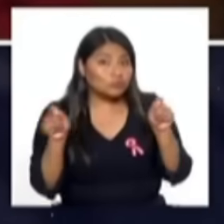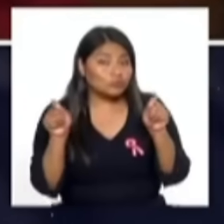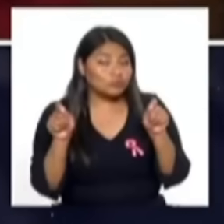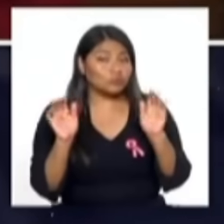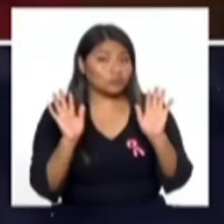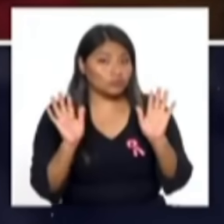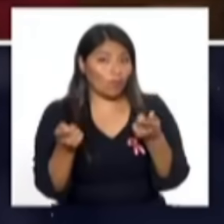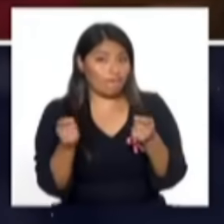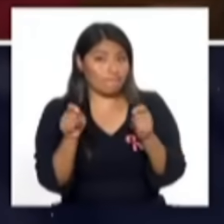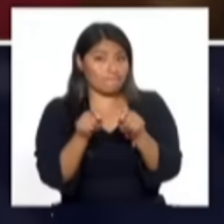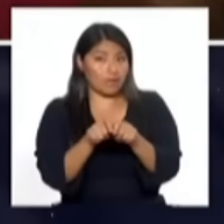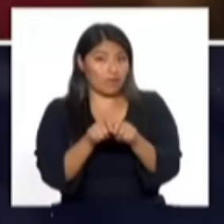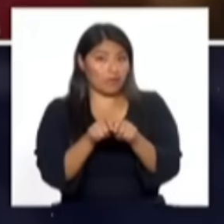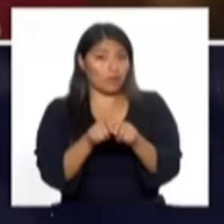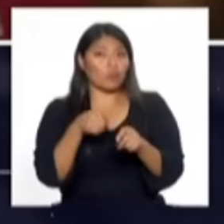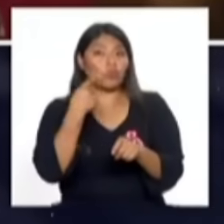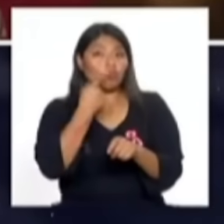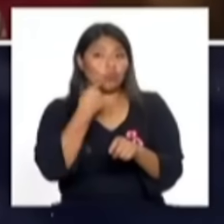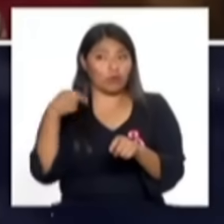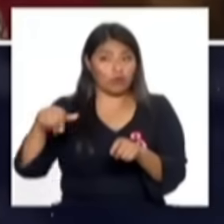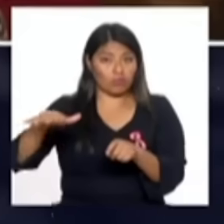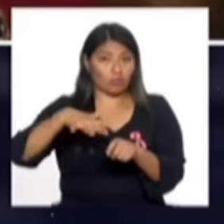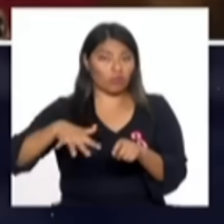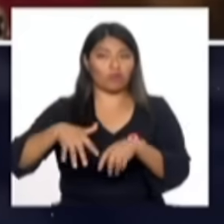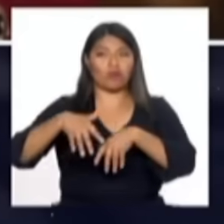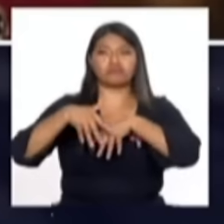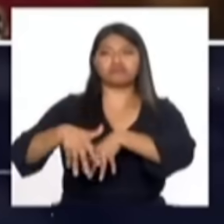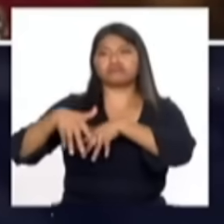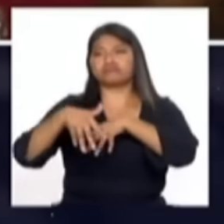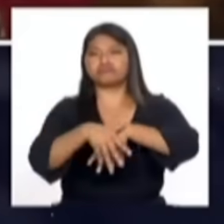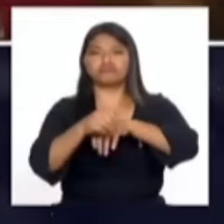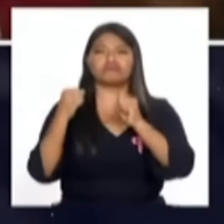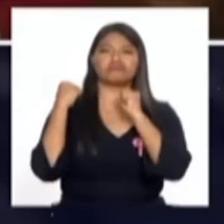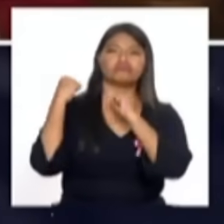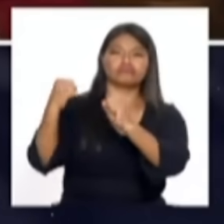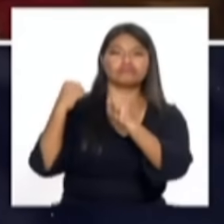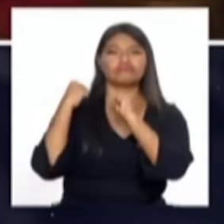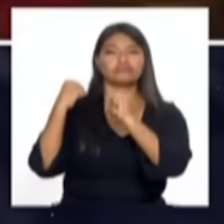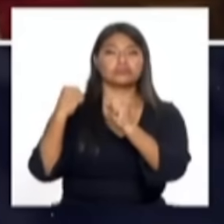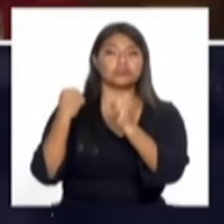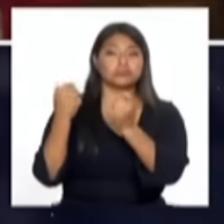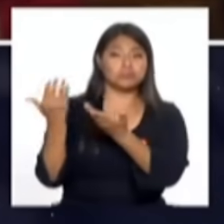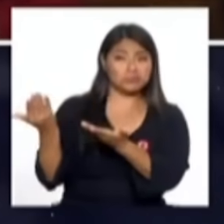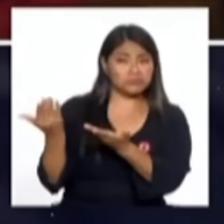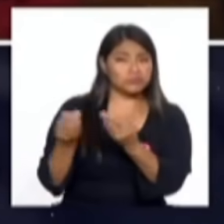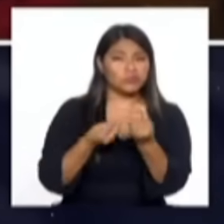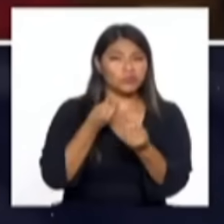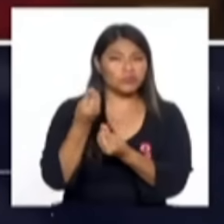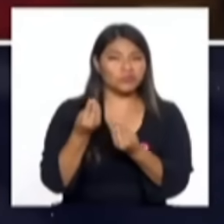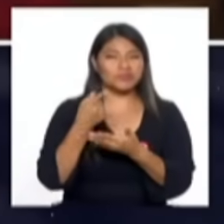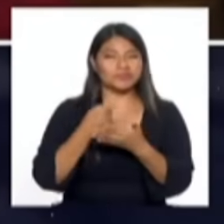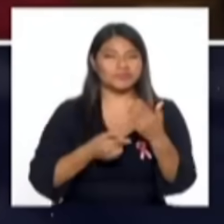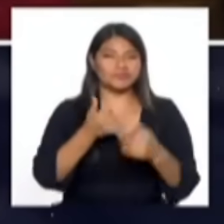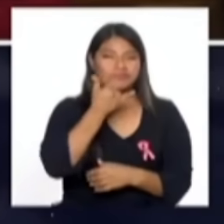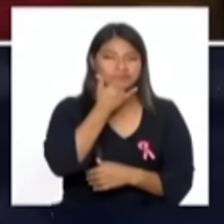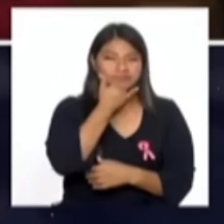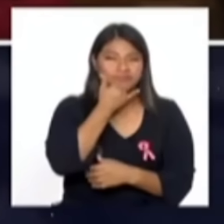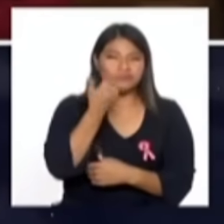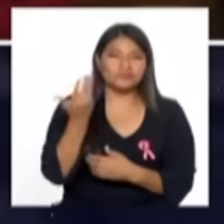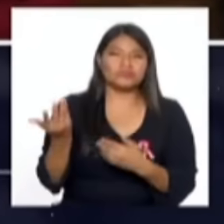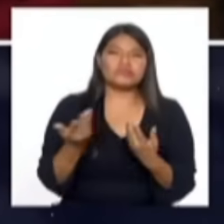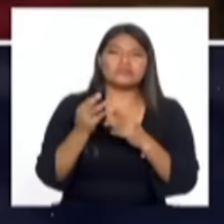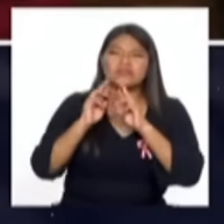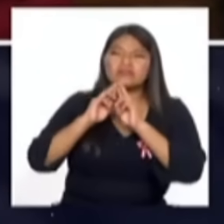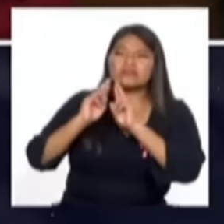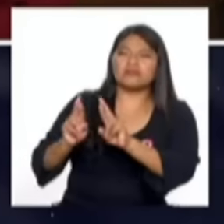haya atención debido a un paro que podrían estar realizando sus trabajadores. ¿Cómo estás, Carola? ¿Qué está pasando y en respuesta a